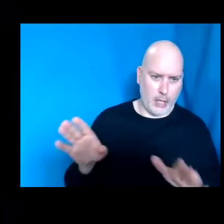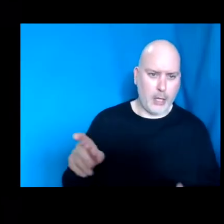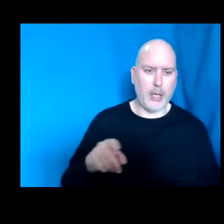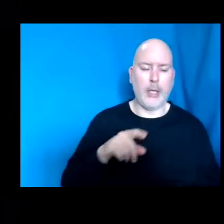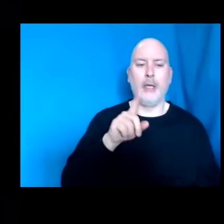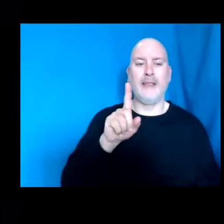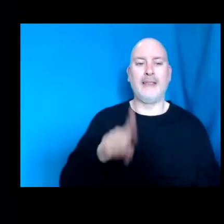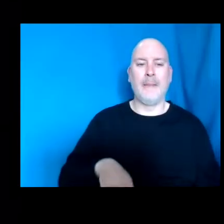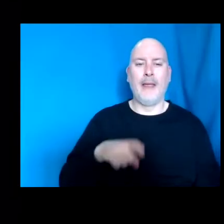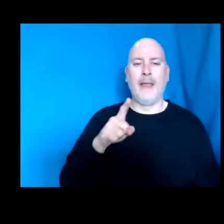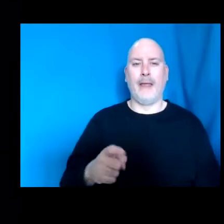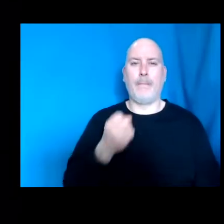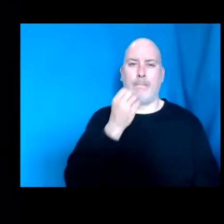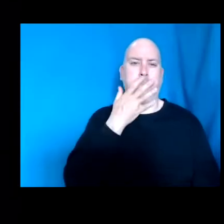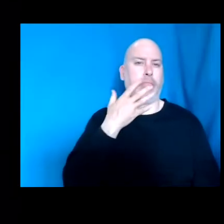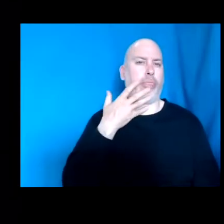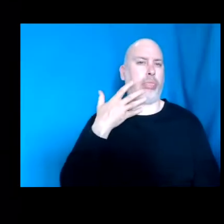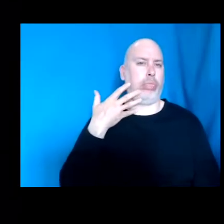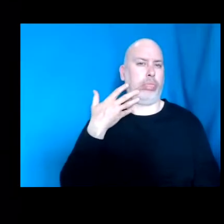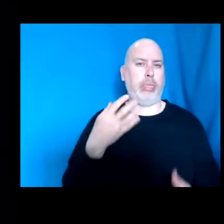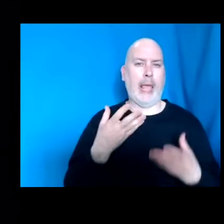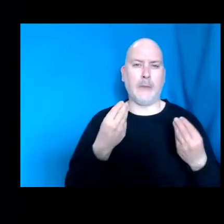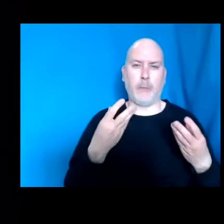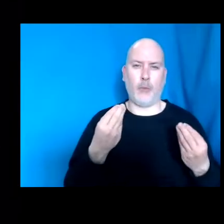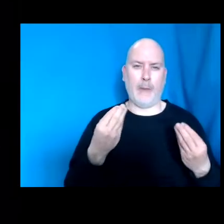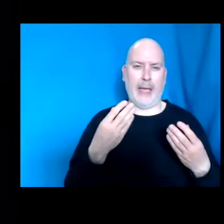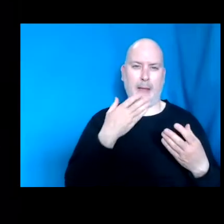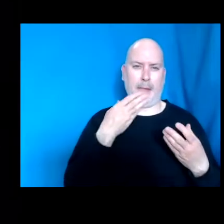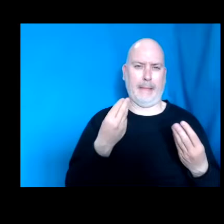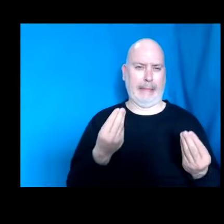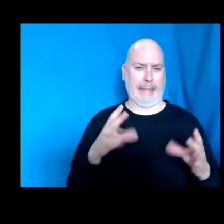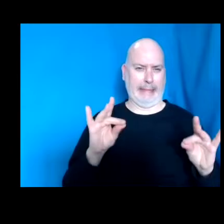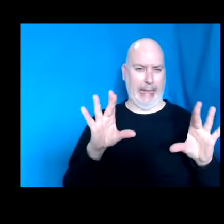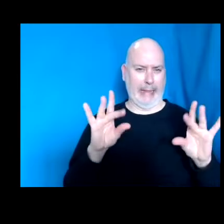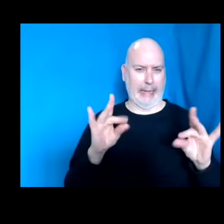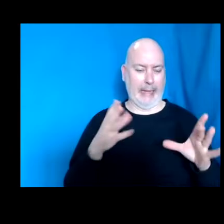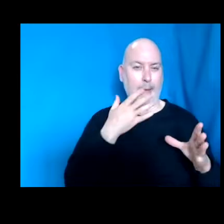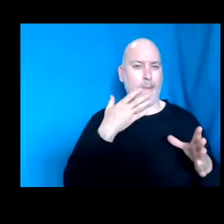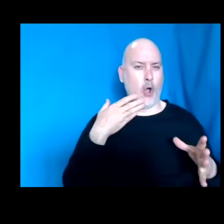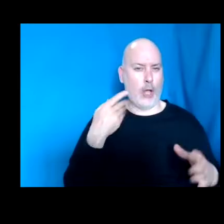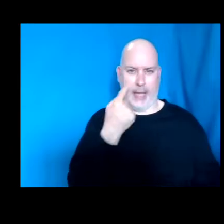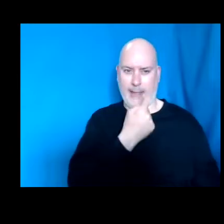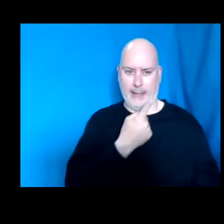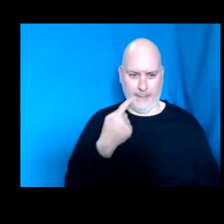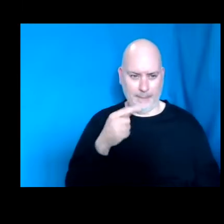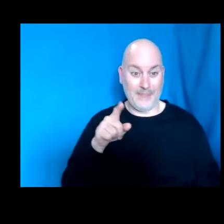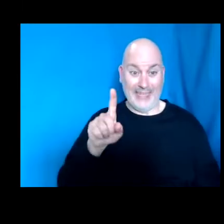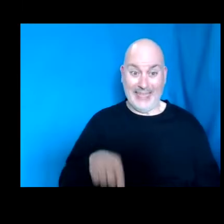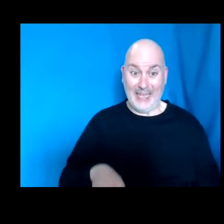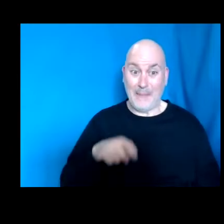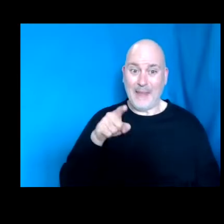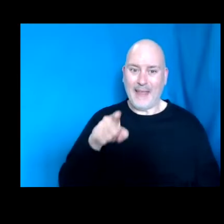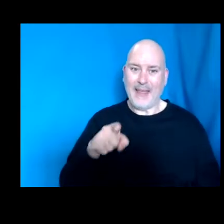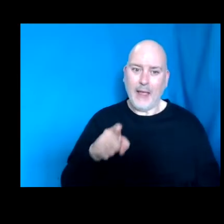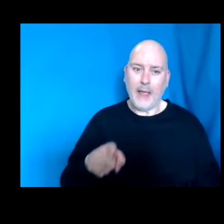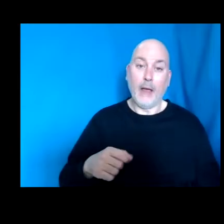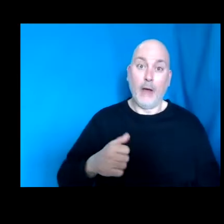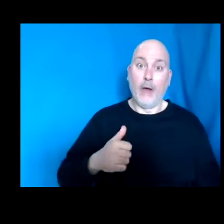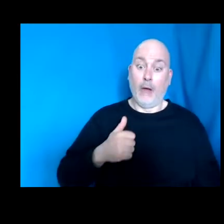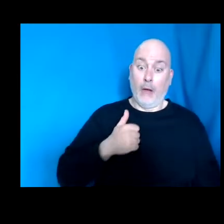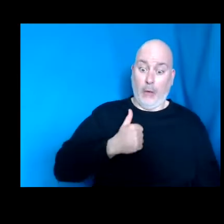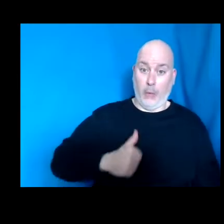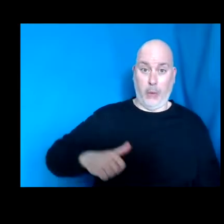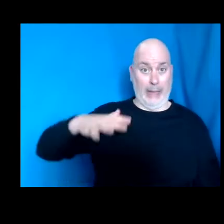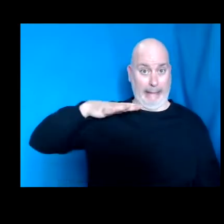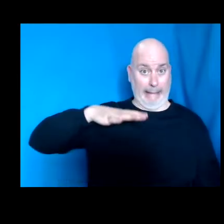una emisión de espuma que acostumbra a ser saliva espesa por la boca y en ocasiones una micción o